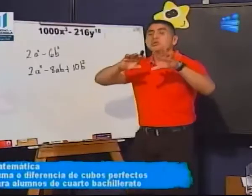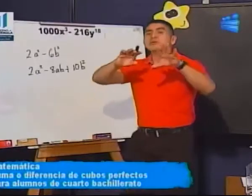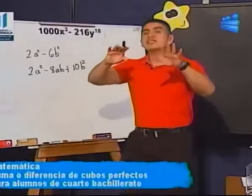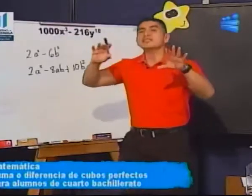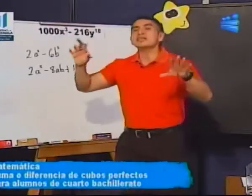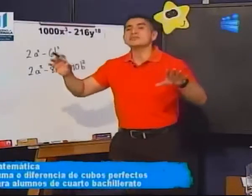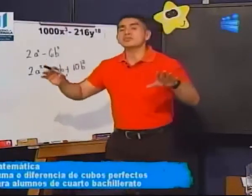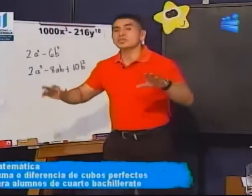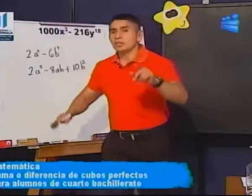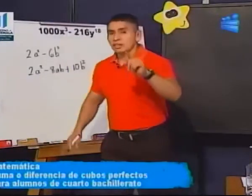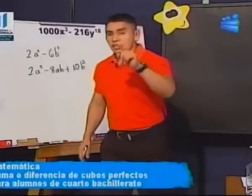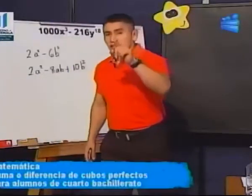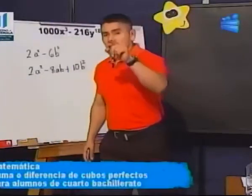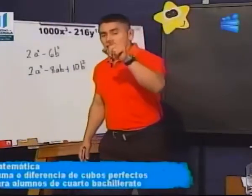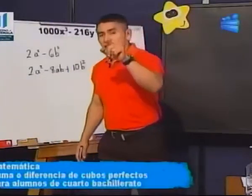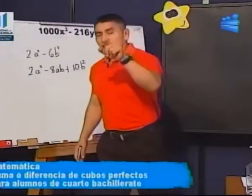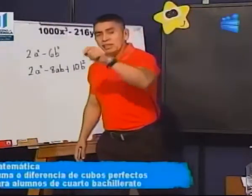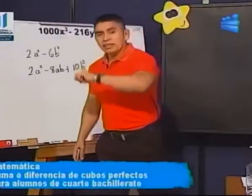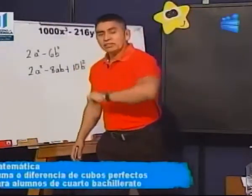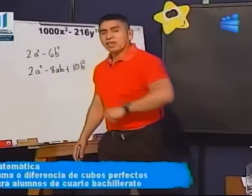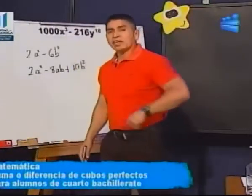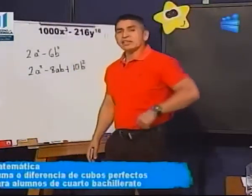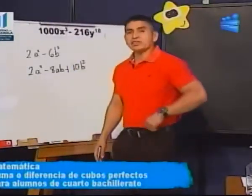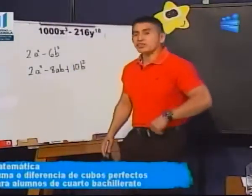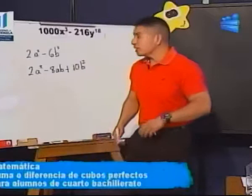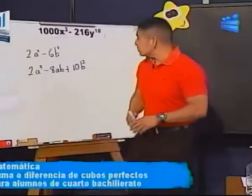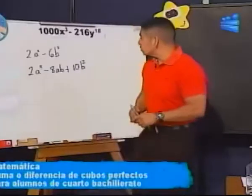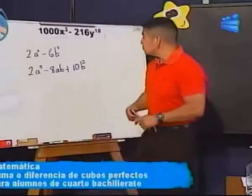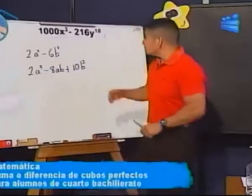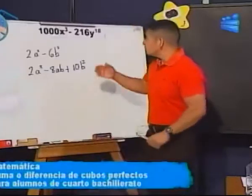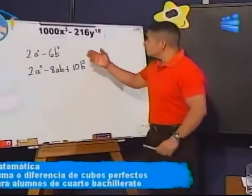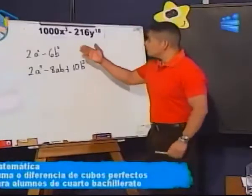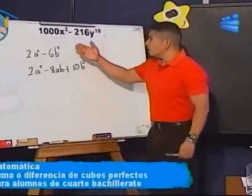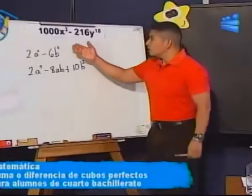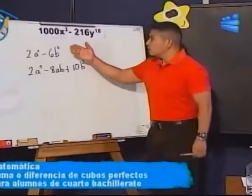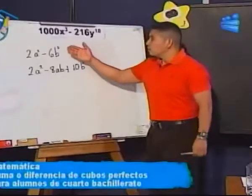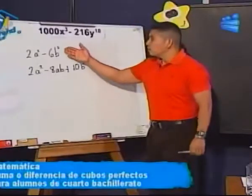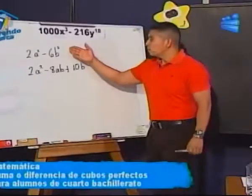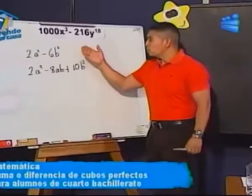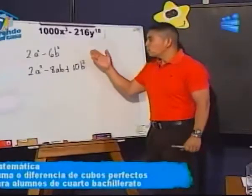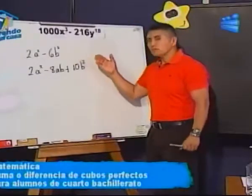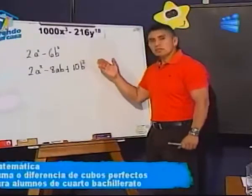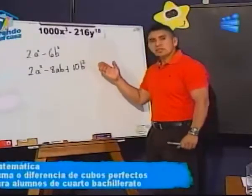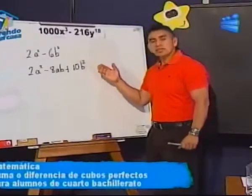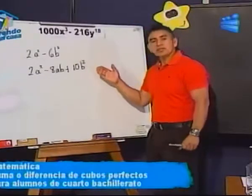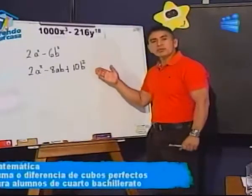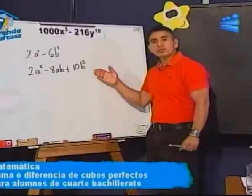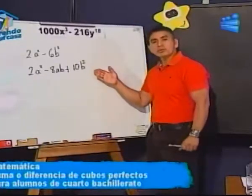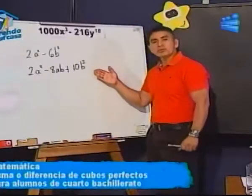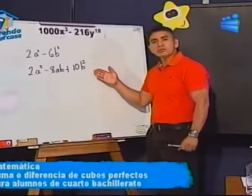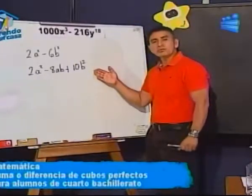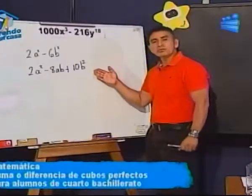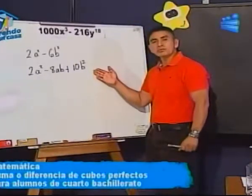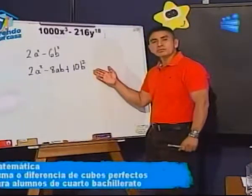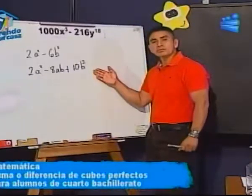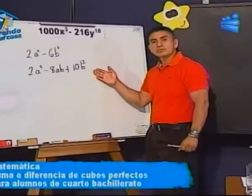Dos o más términos. Y esta clasificación indica binomios y trinomios.